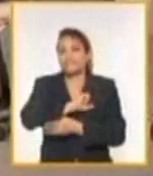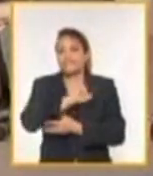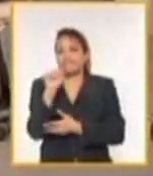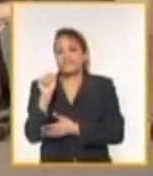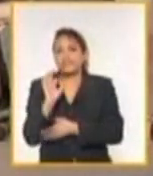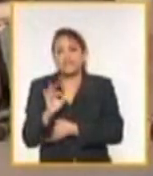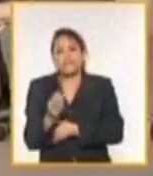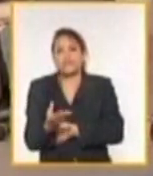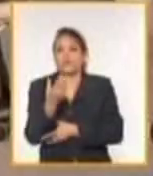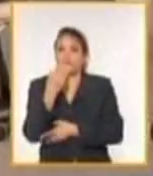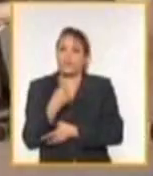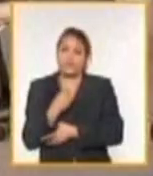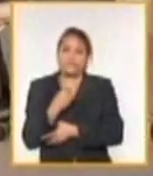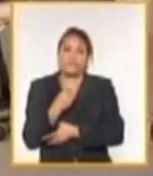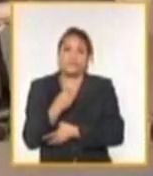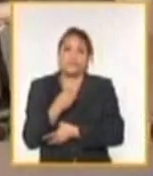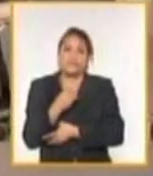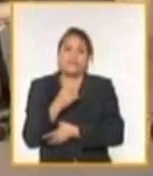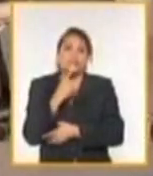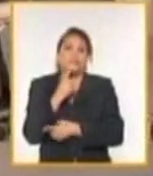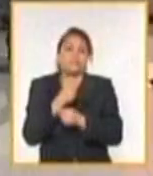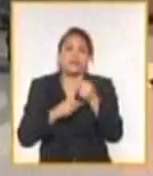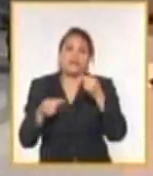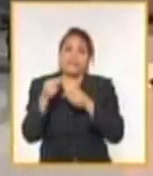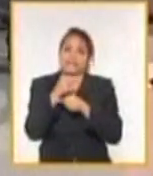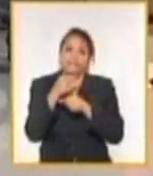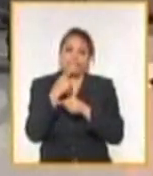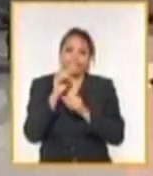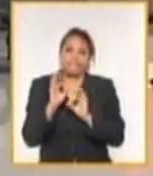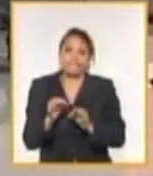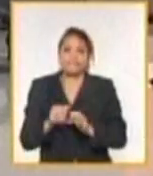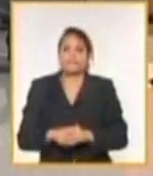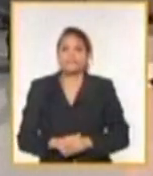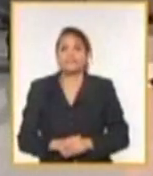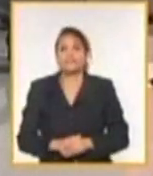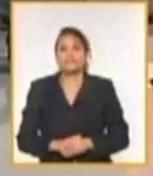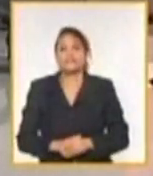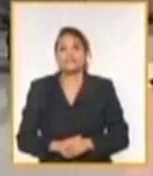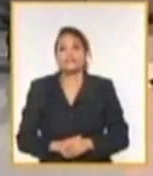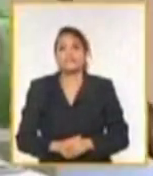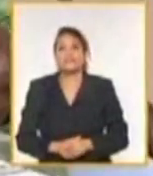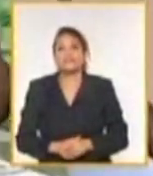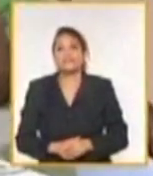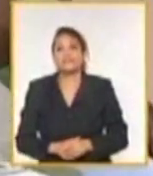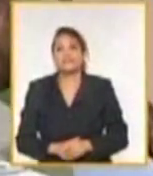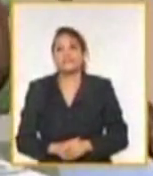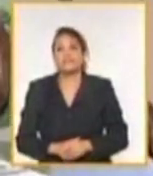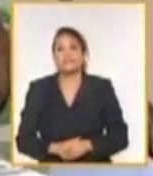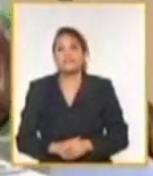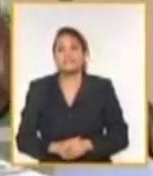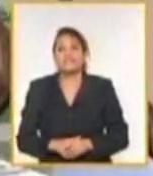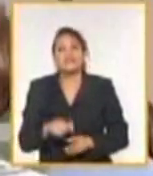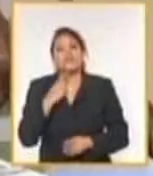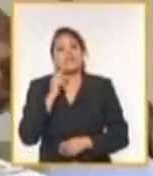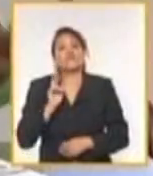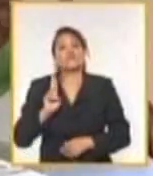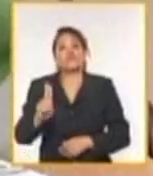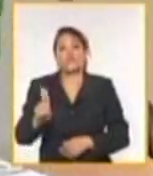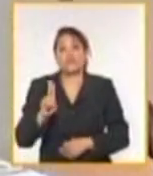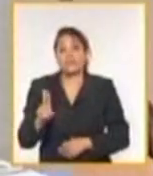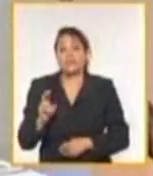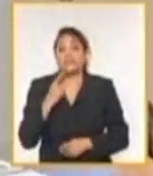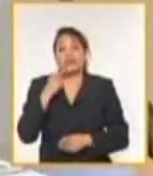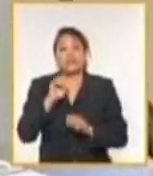siempre Hart, era un principio para él, frente al divide y vencerás del enemigo. Pero los dilemas, las urgencias de este mundo, de